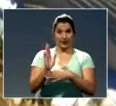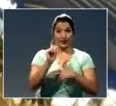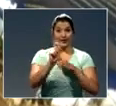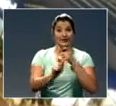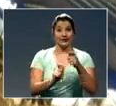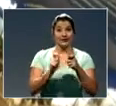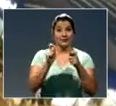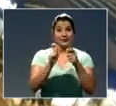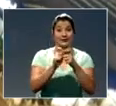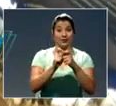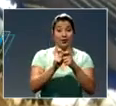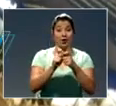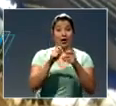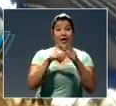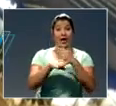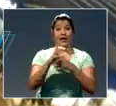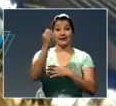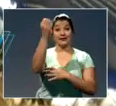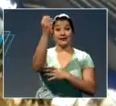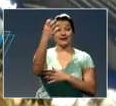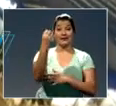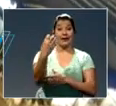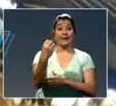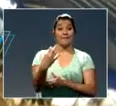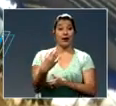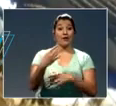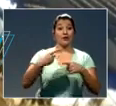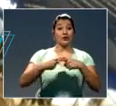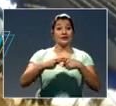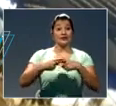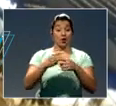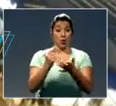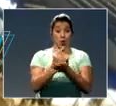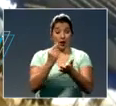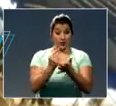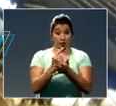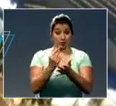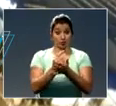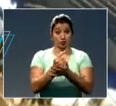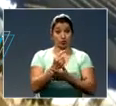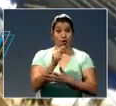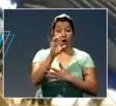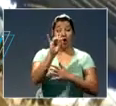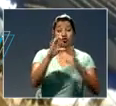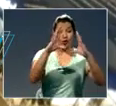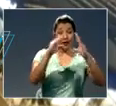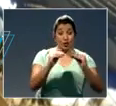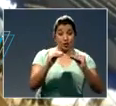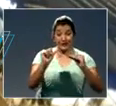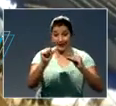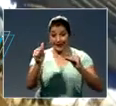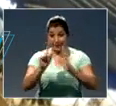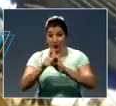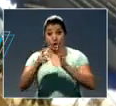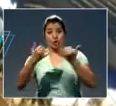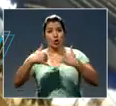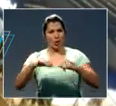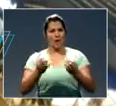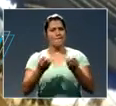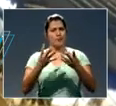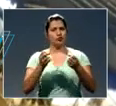Específicamente están en el semáforo de la intersección de Guadalupe, 8 de la noche con 10 minutos. Aún hay bastantes